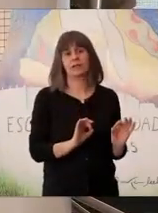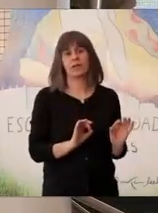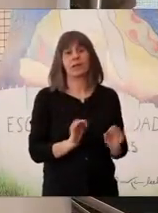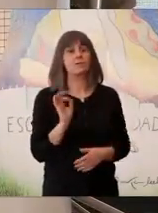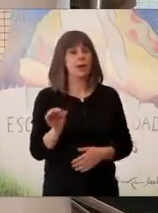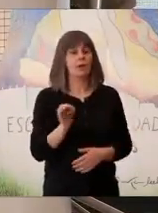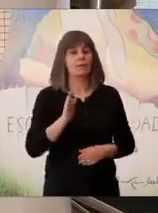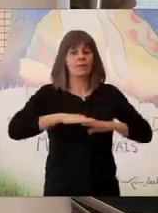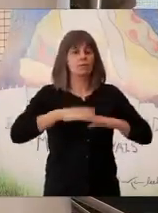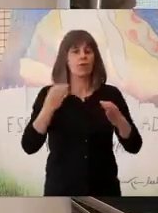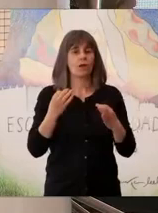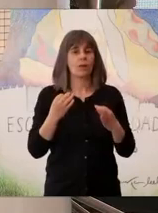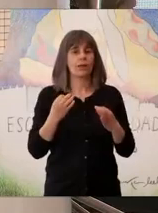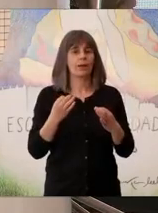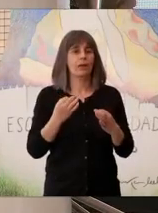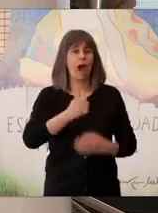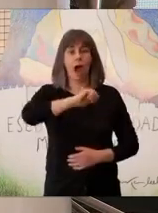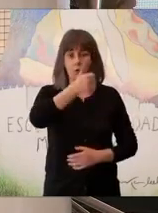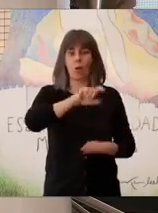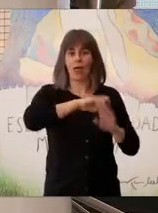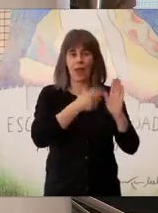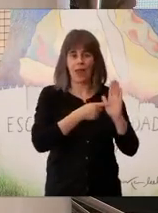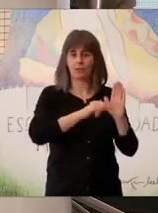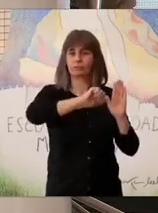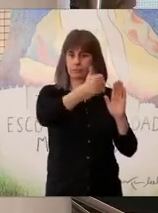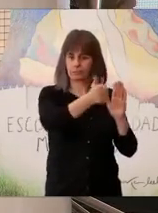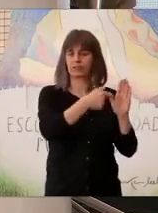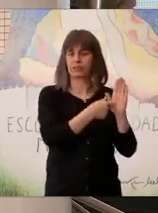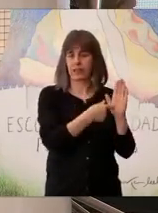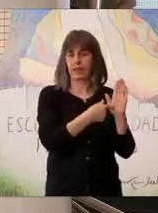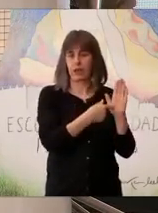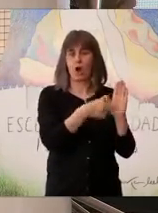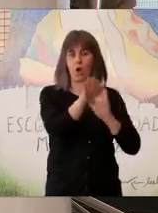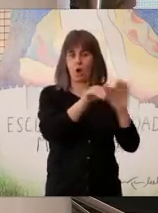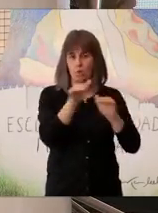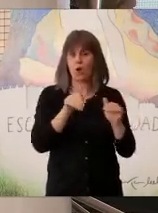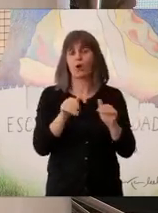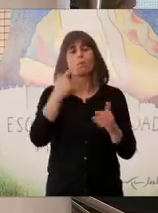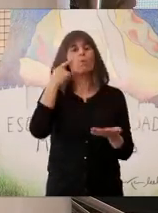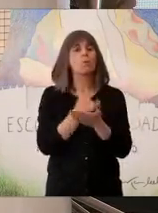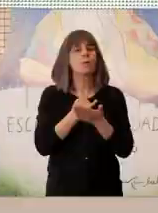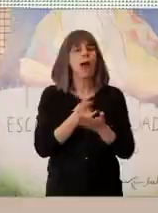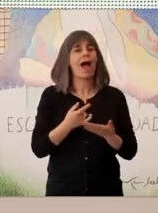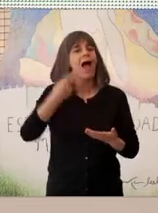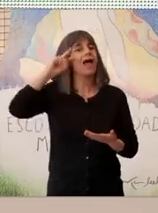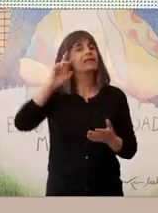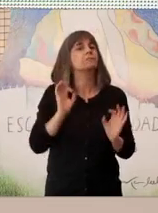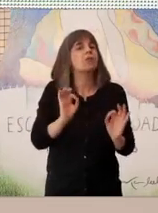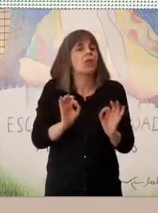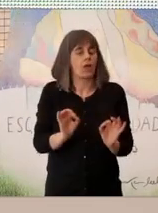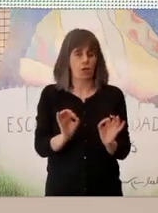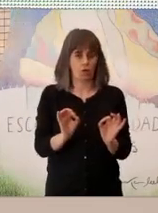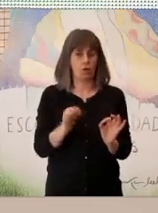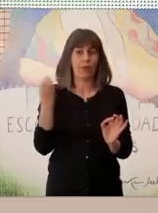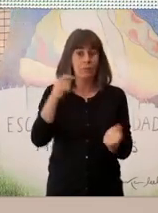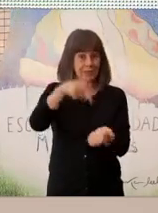que aprueben esa especialización, o sea, está aprobada la ley que convoquen esa prueba de especialización y que se exija que solamente